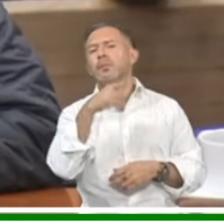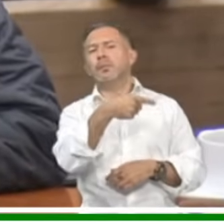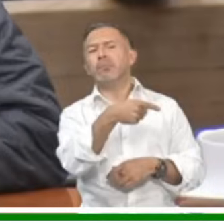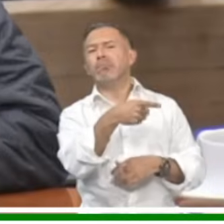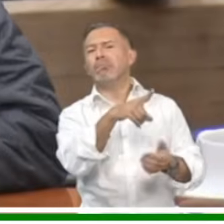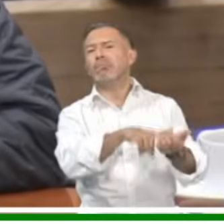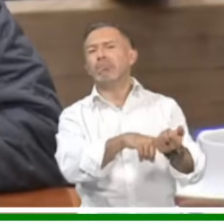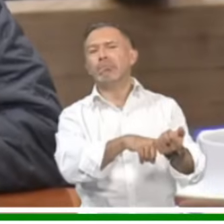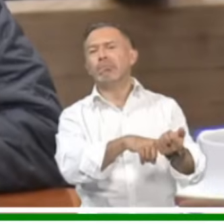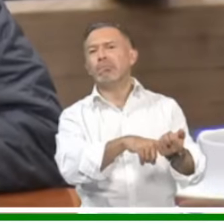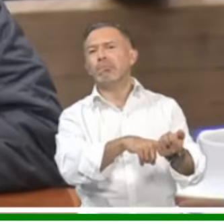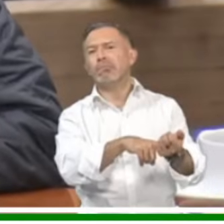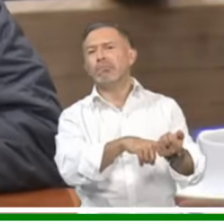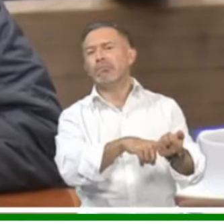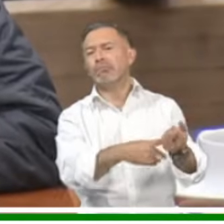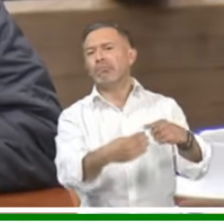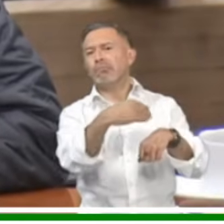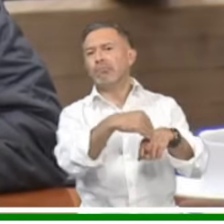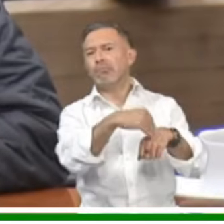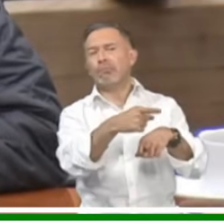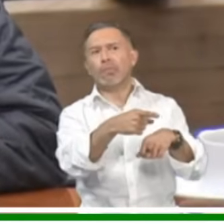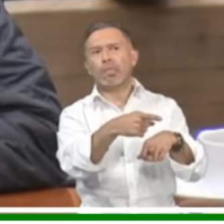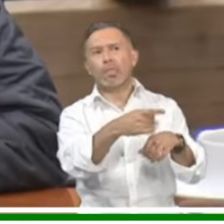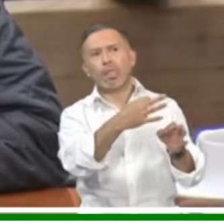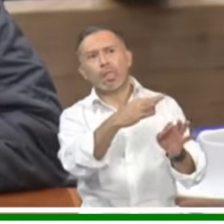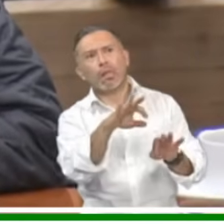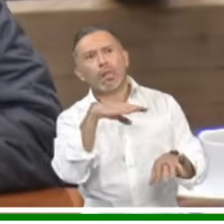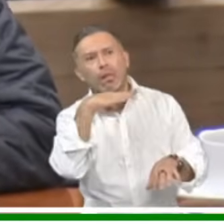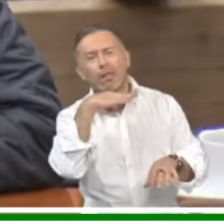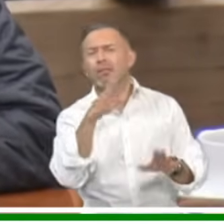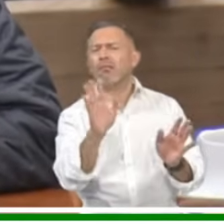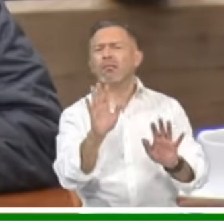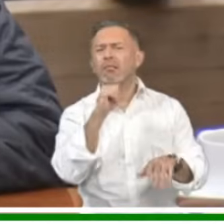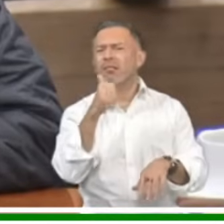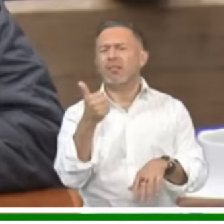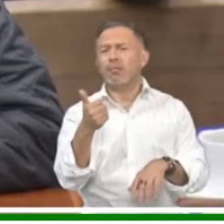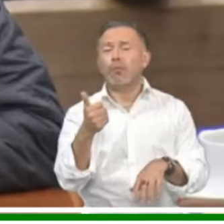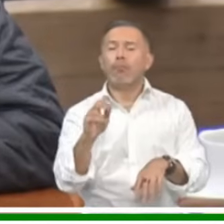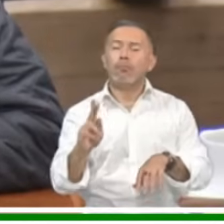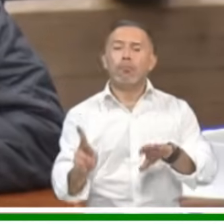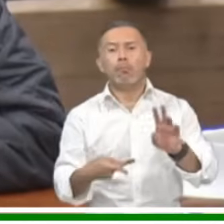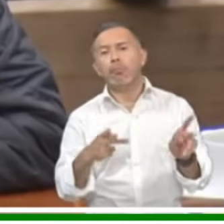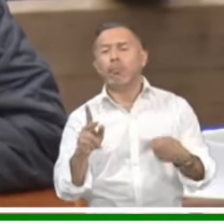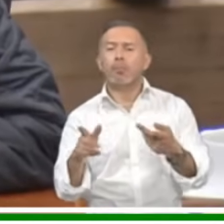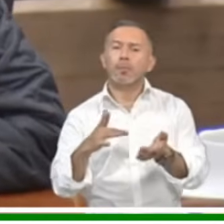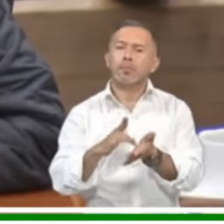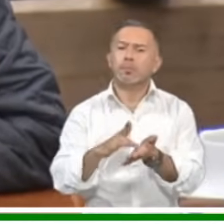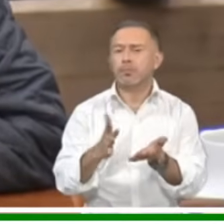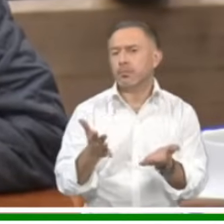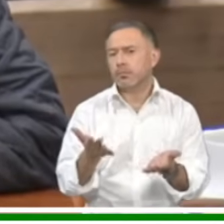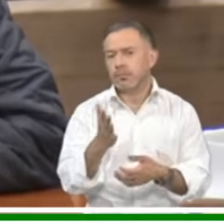o pueda haber algún tipo de excusa, pues las propuestas